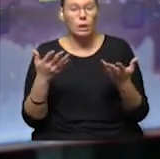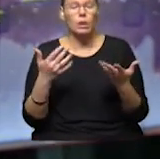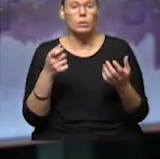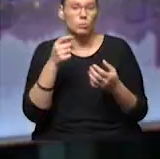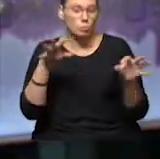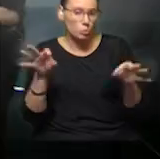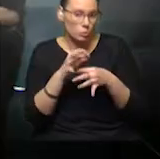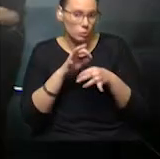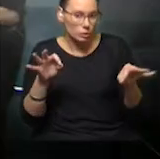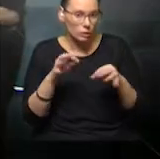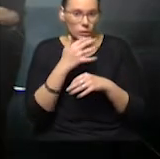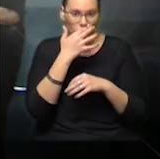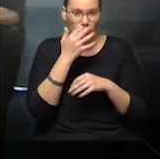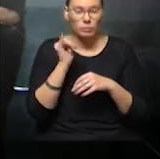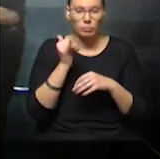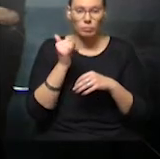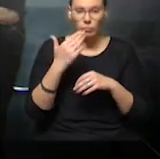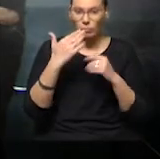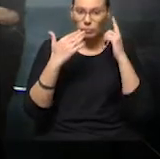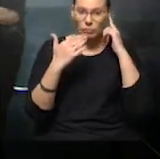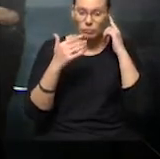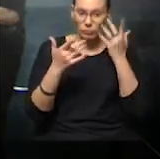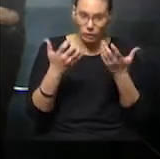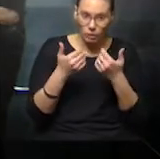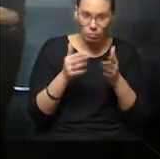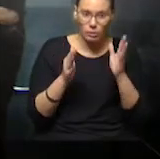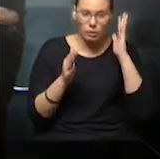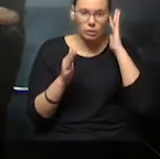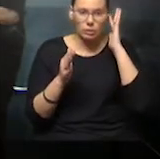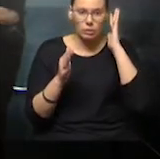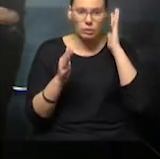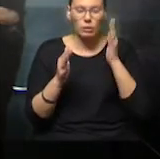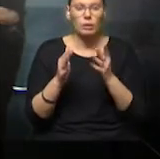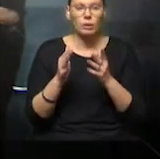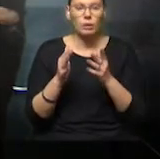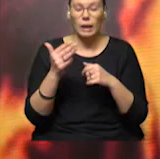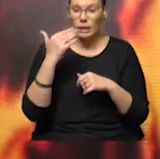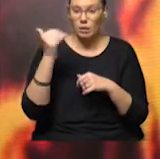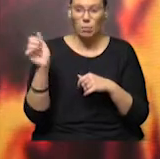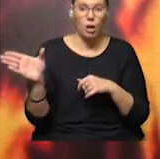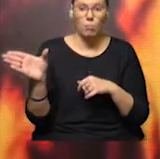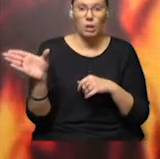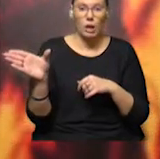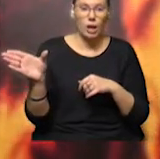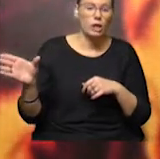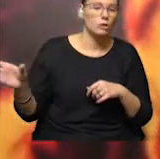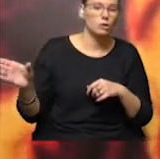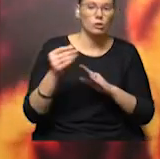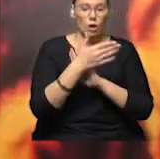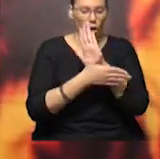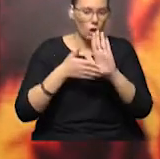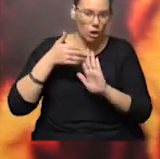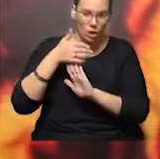hacen? Sí, el llamado, de hecho, no sé si quería... No, sí. El llamado es para todo el país, entonces